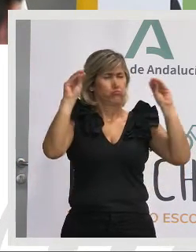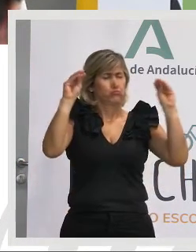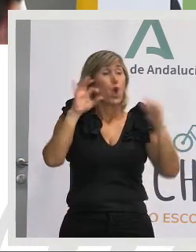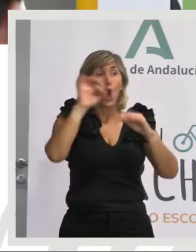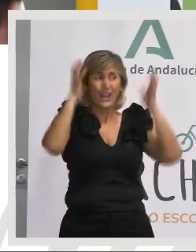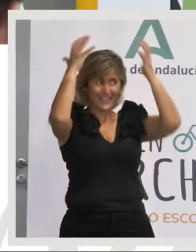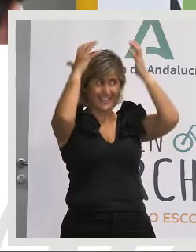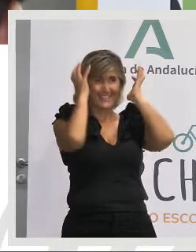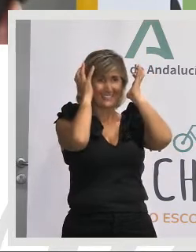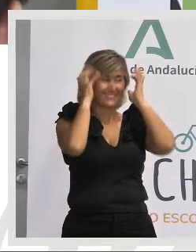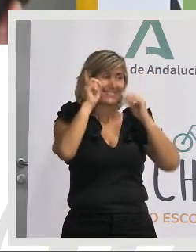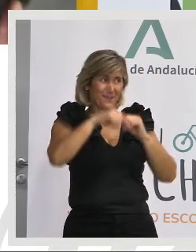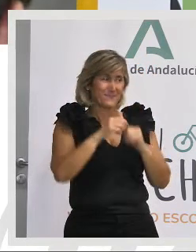casco.